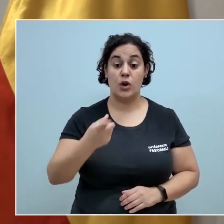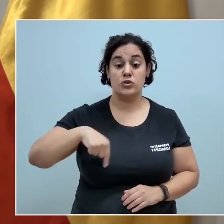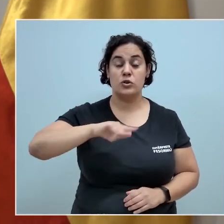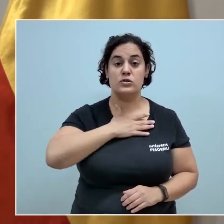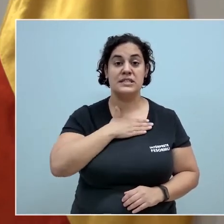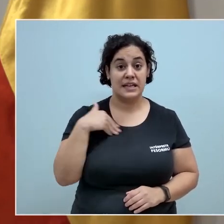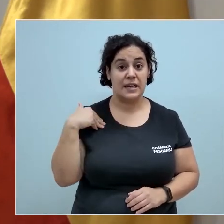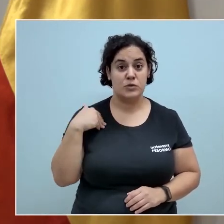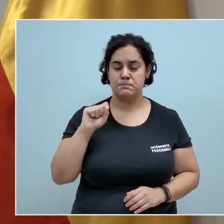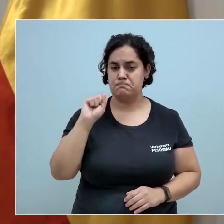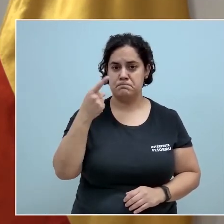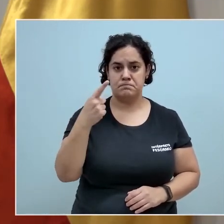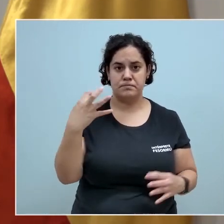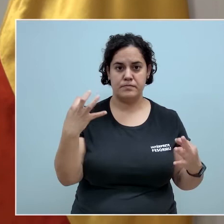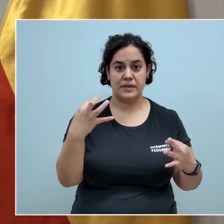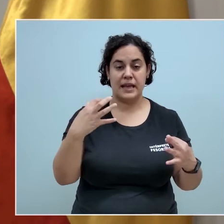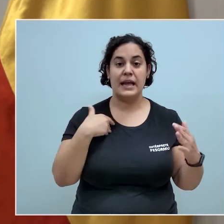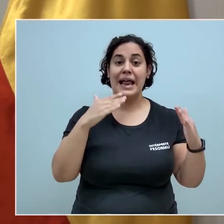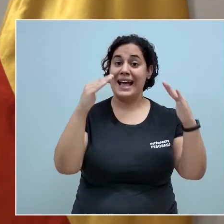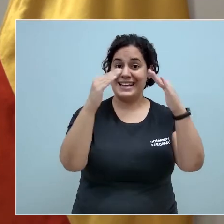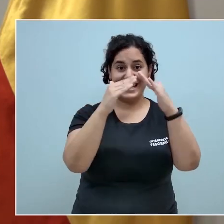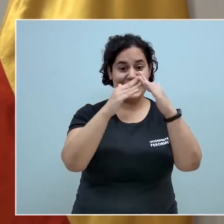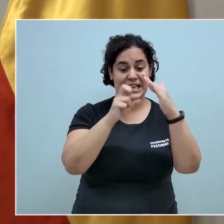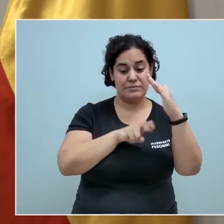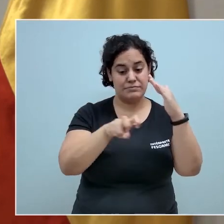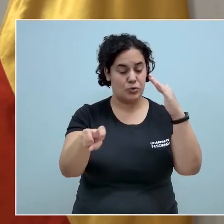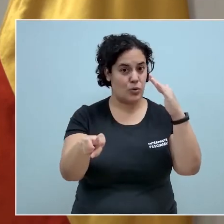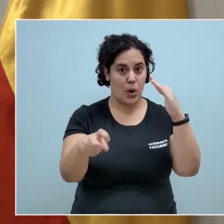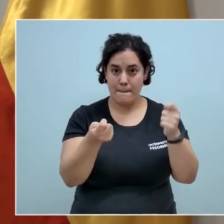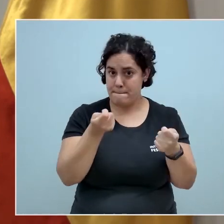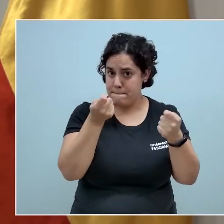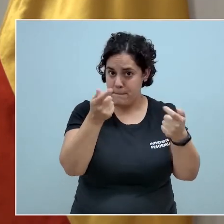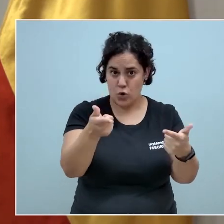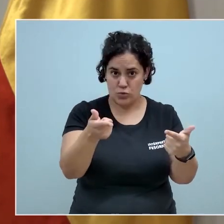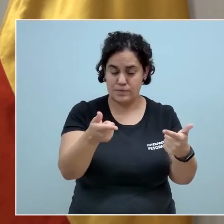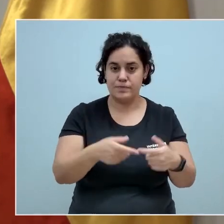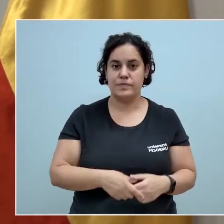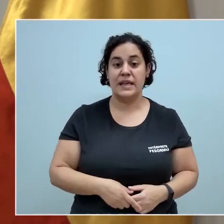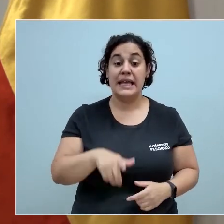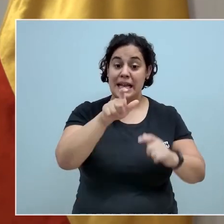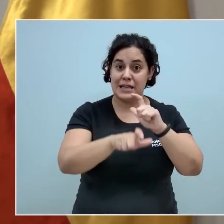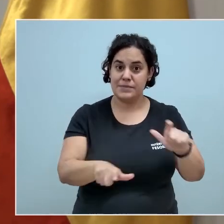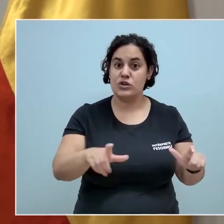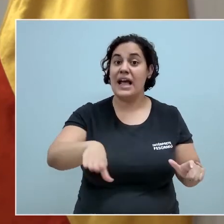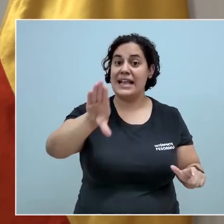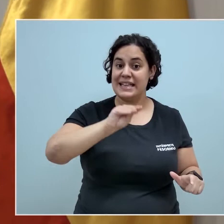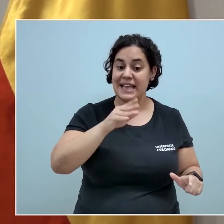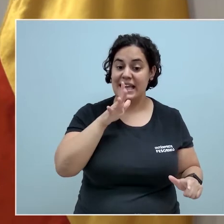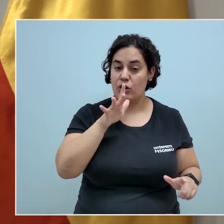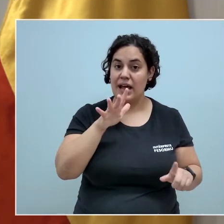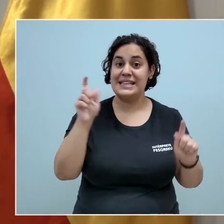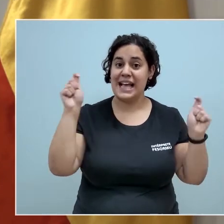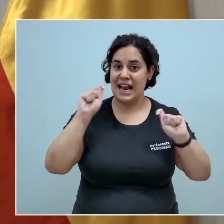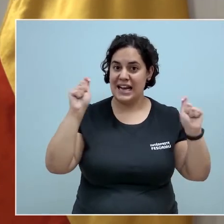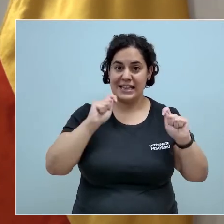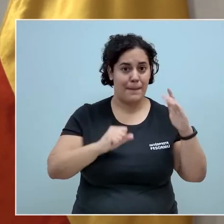es que, en primer lugar, que la gente salga de su casa lo menos posible. Es decir, que en principio la gente entienda que estamos en una situación ahora mismo de alerta máxima en